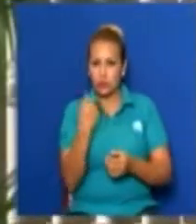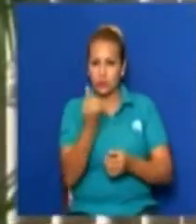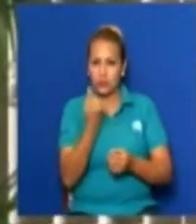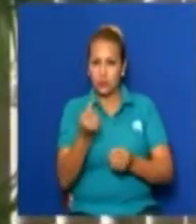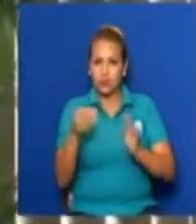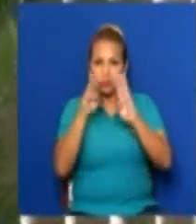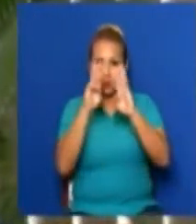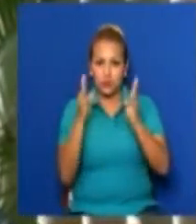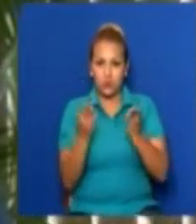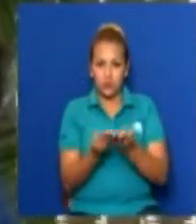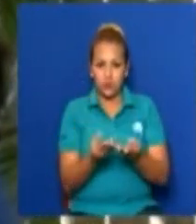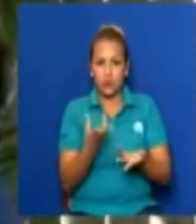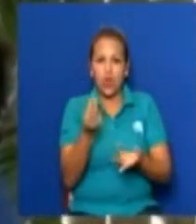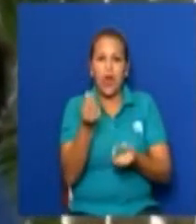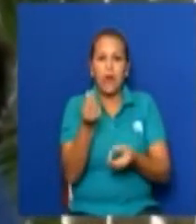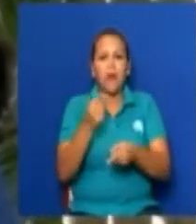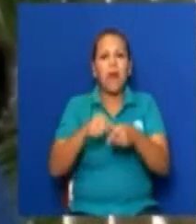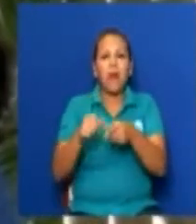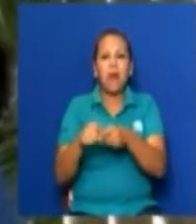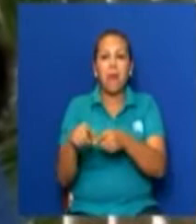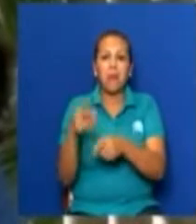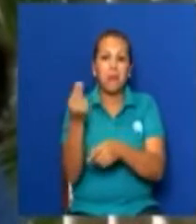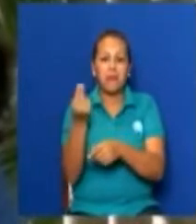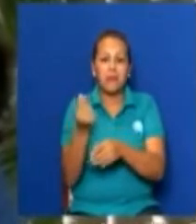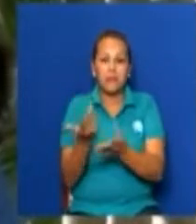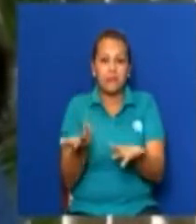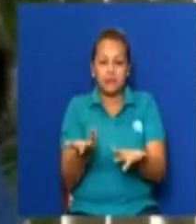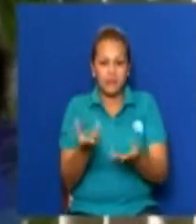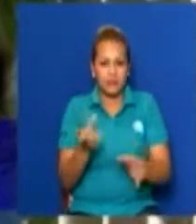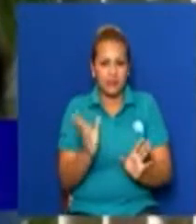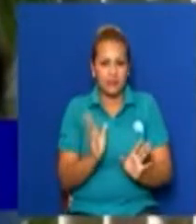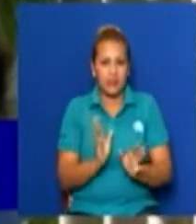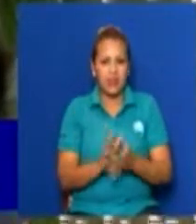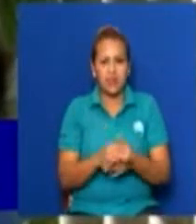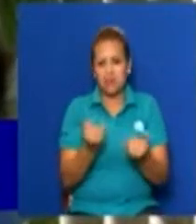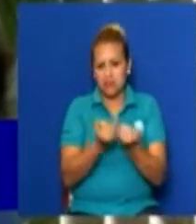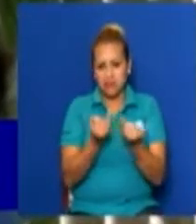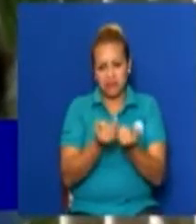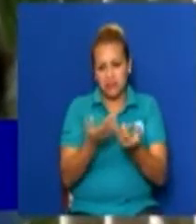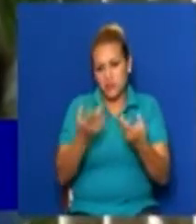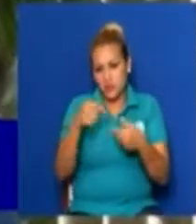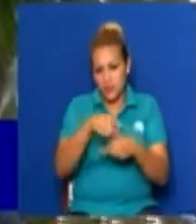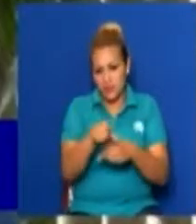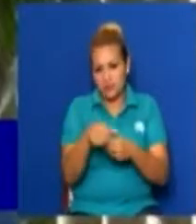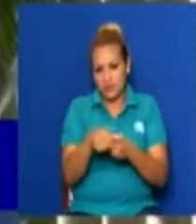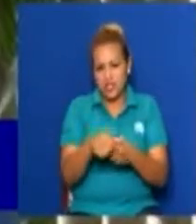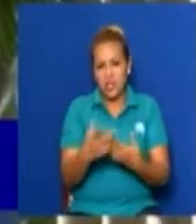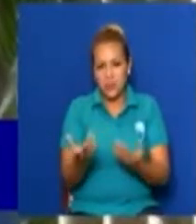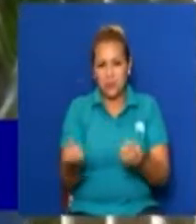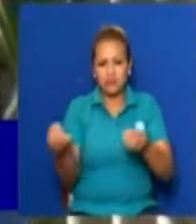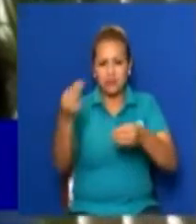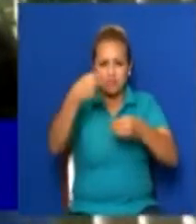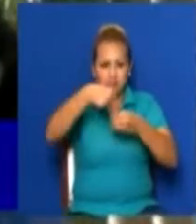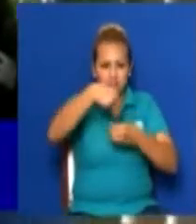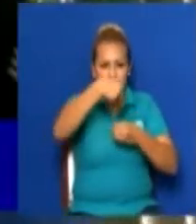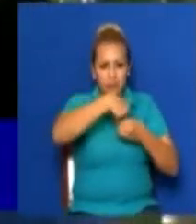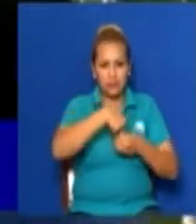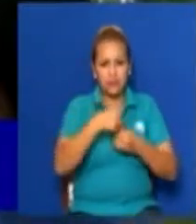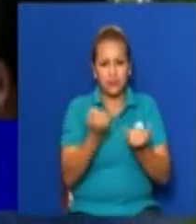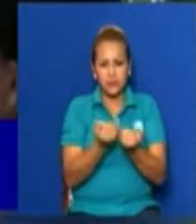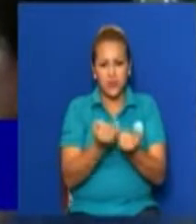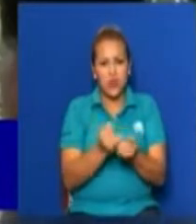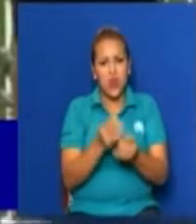en el mundo de la no remuneración y los trabajos reproductivos, sino que también se ubica en los trabajos